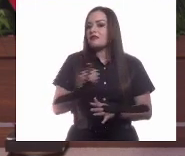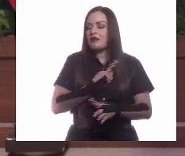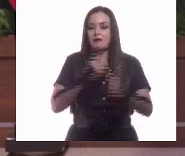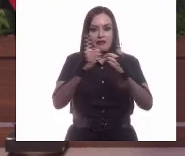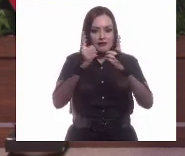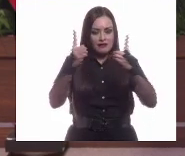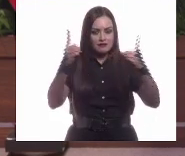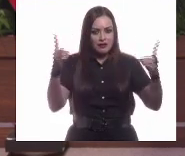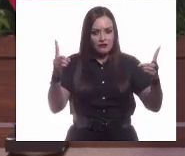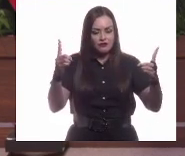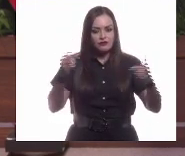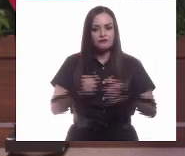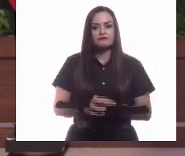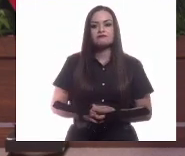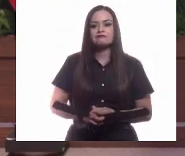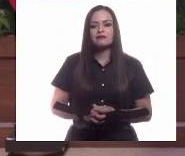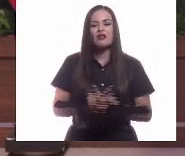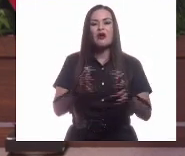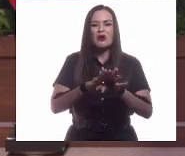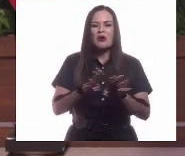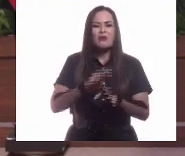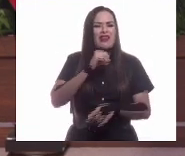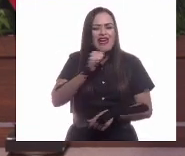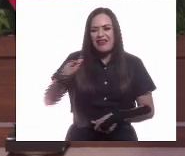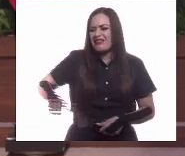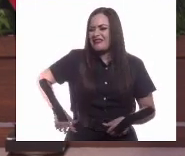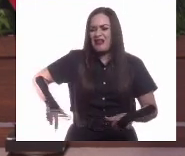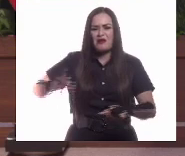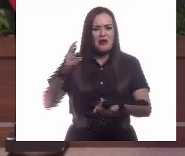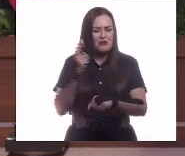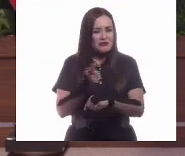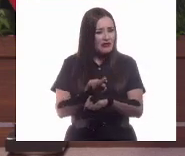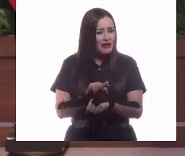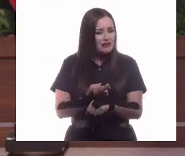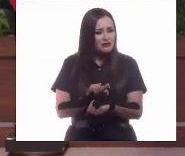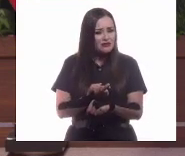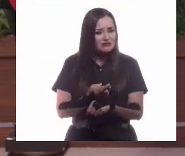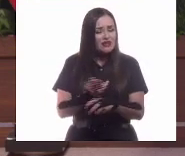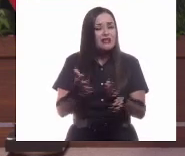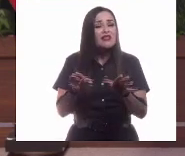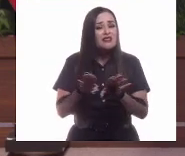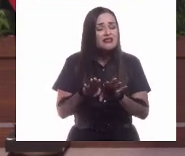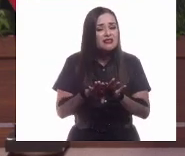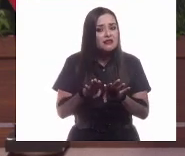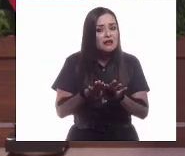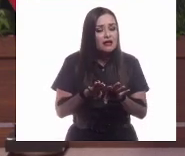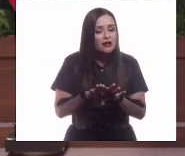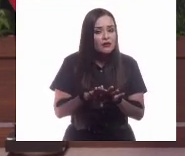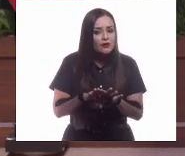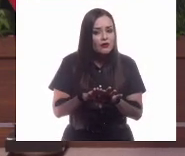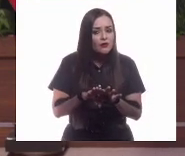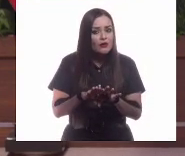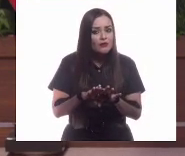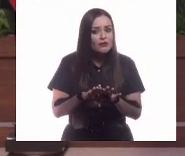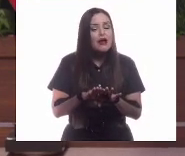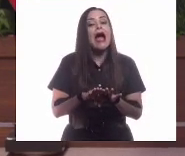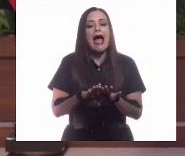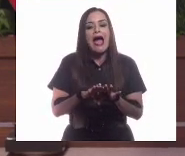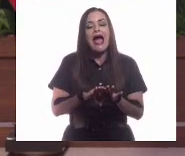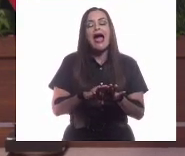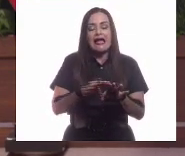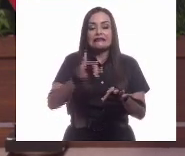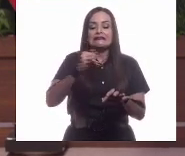Ningún esfuerzo del gobierno, ninguno, por loable que sea, puede suplir los beneficios que genera al emplearse